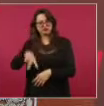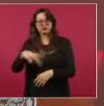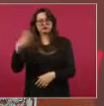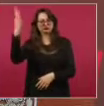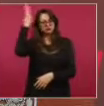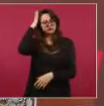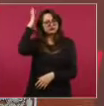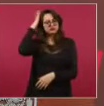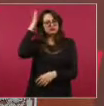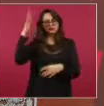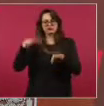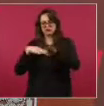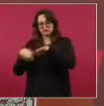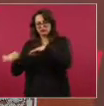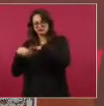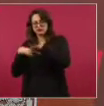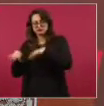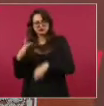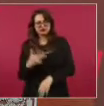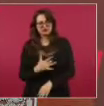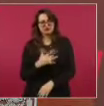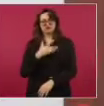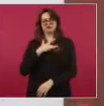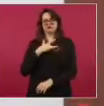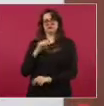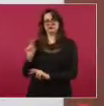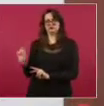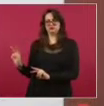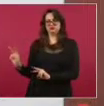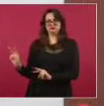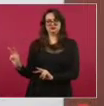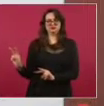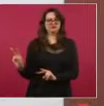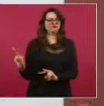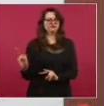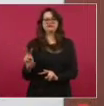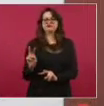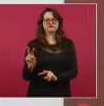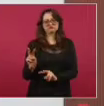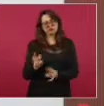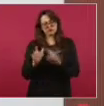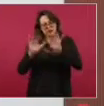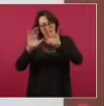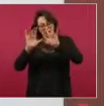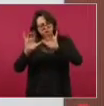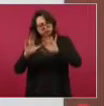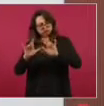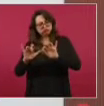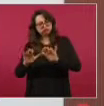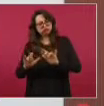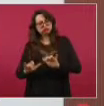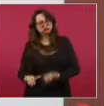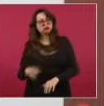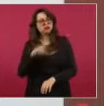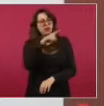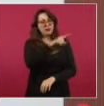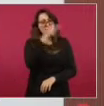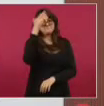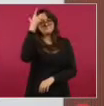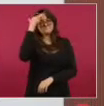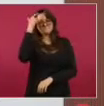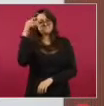un escrito a Porfirio Díaz, por demás realista y doloroso. En